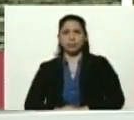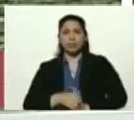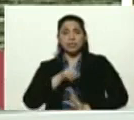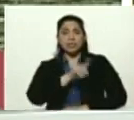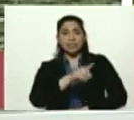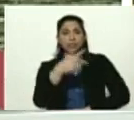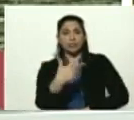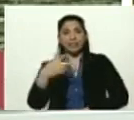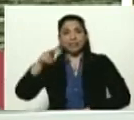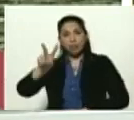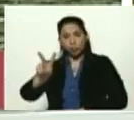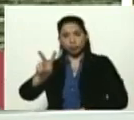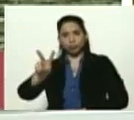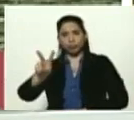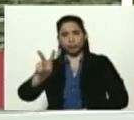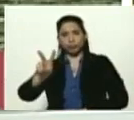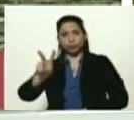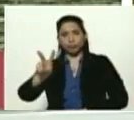132